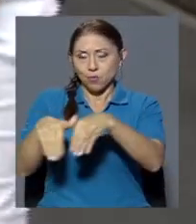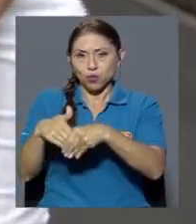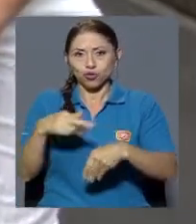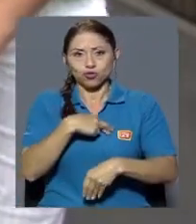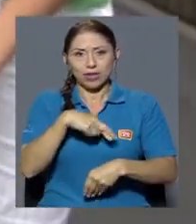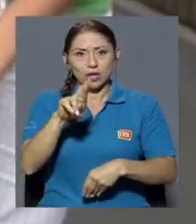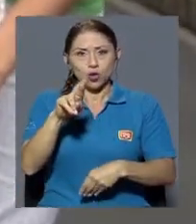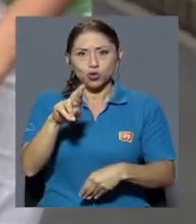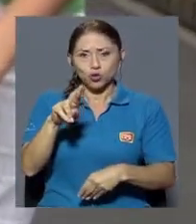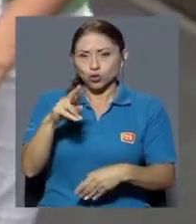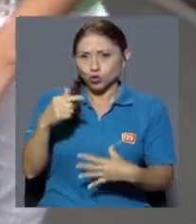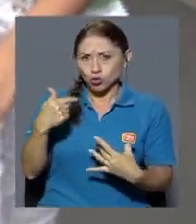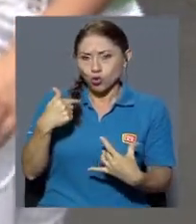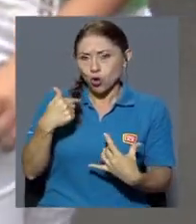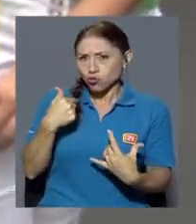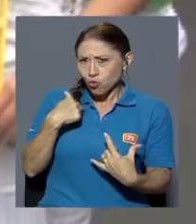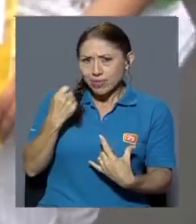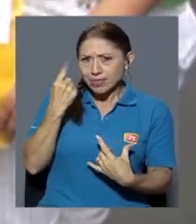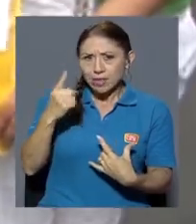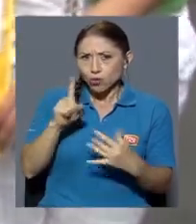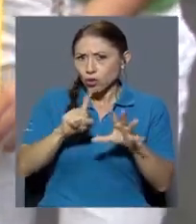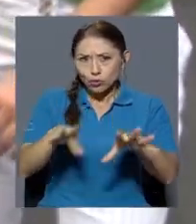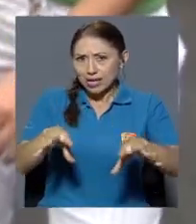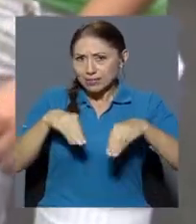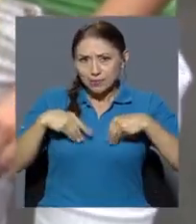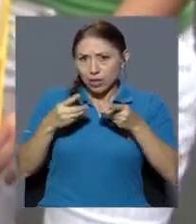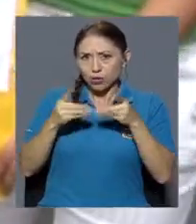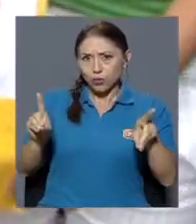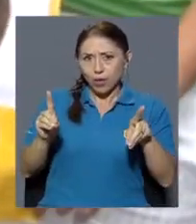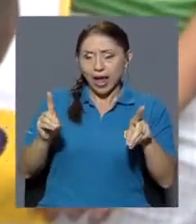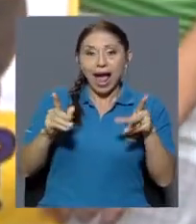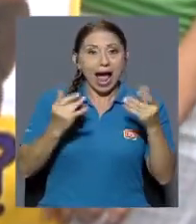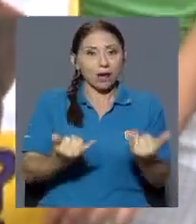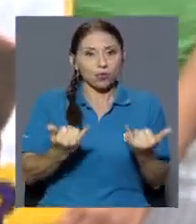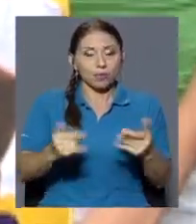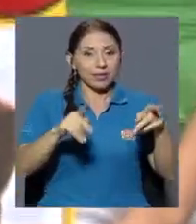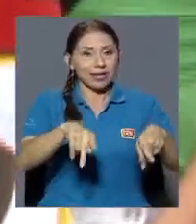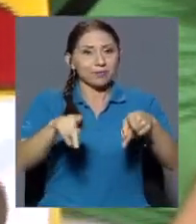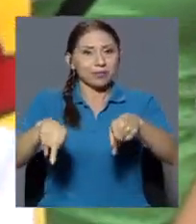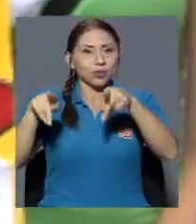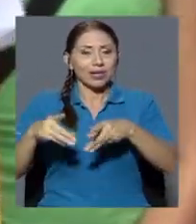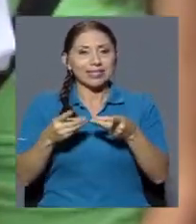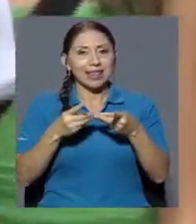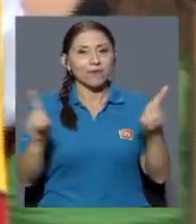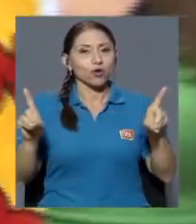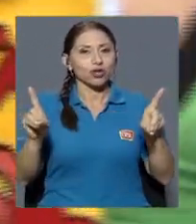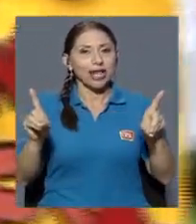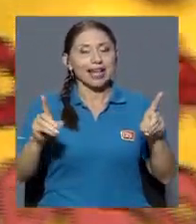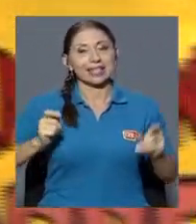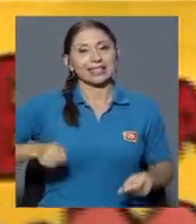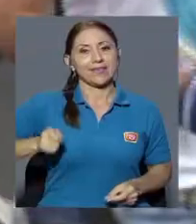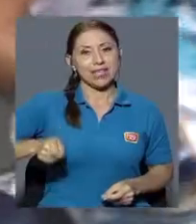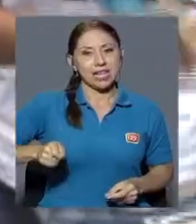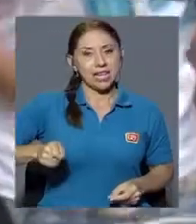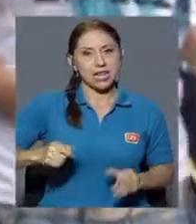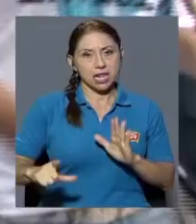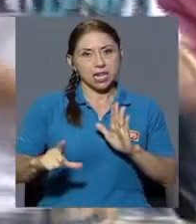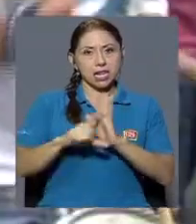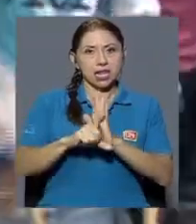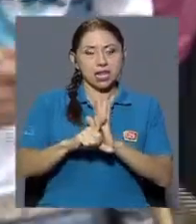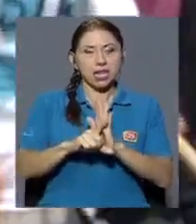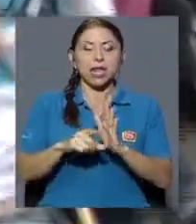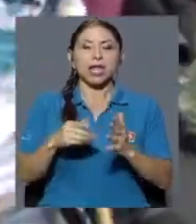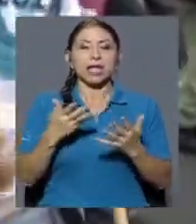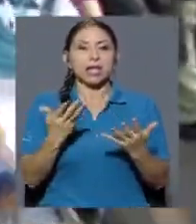entiendo no están no están aceptados las personas actualmente se divorcian de forma civil y en esa medida es